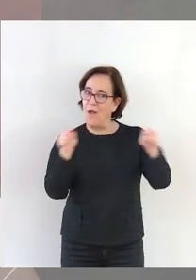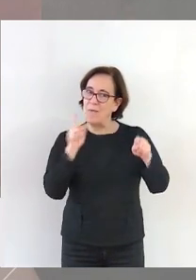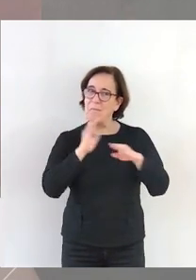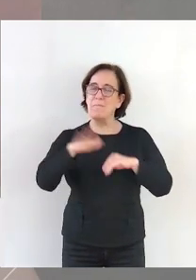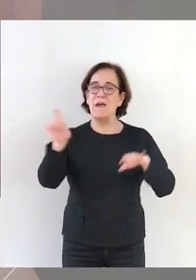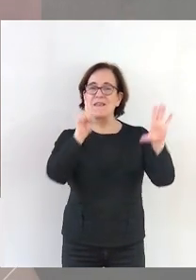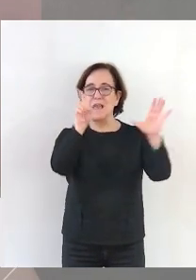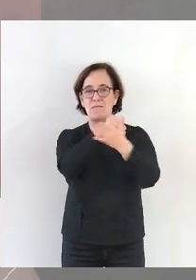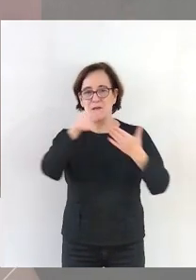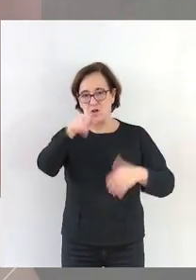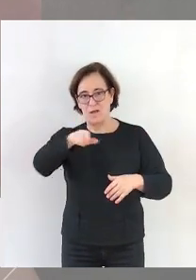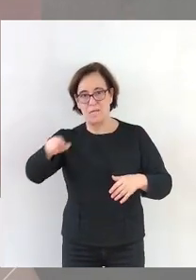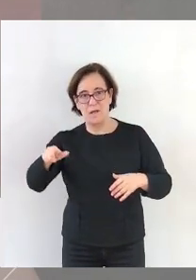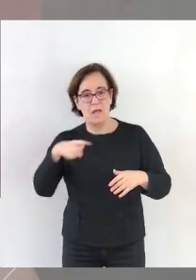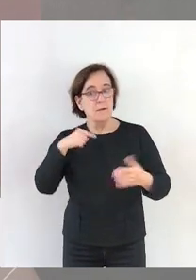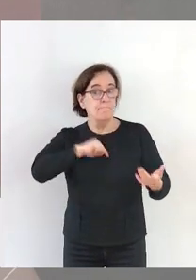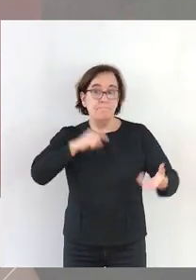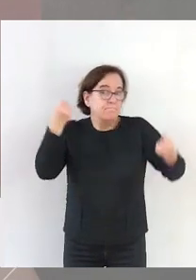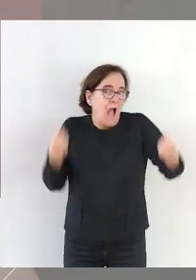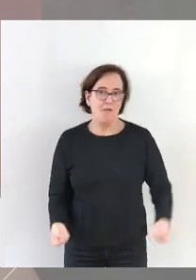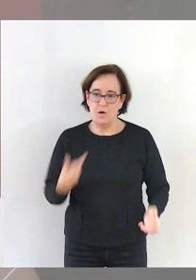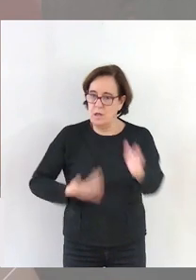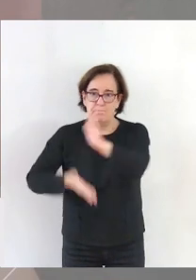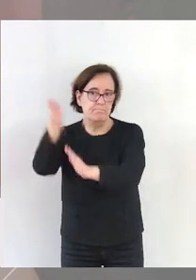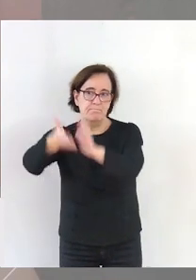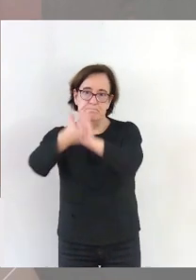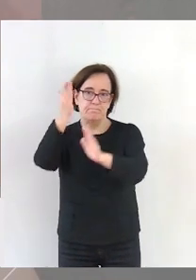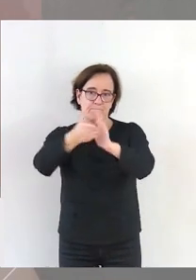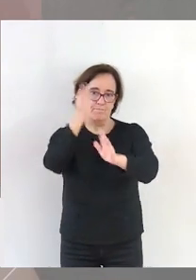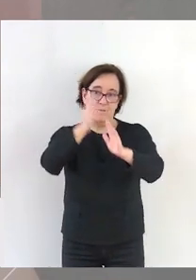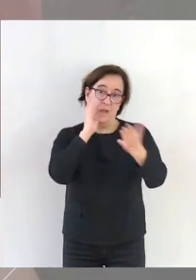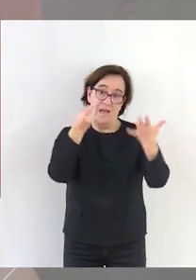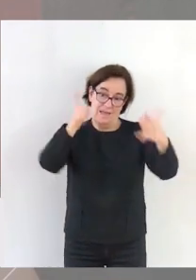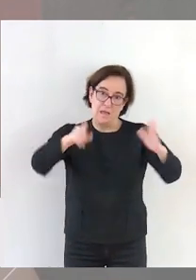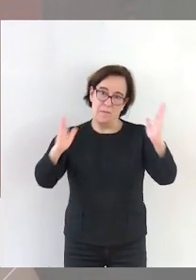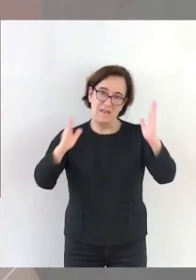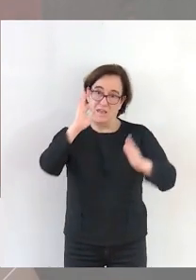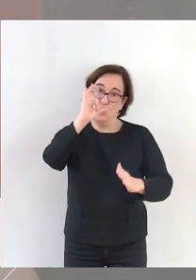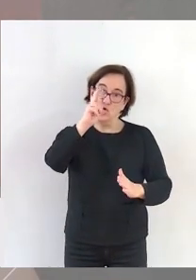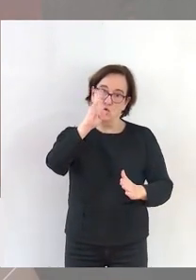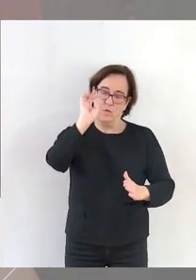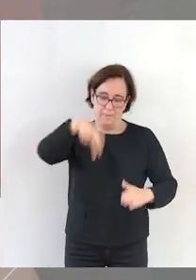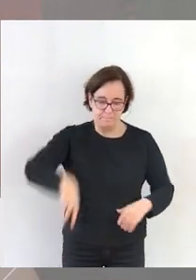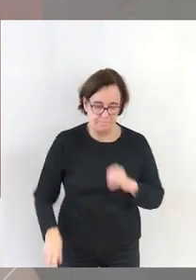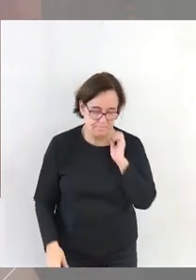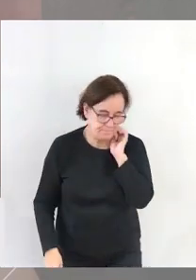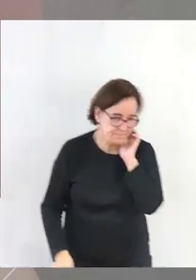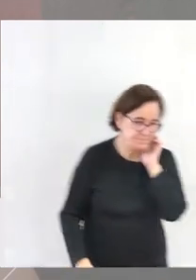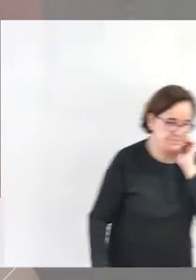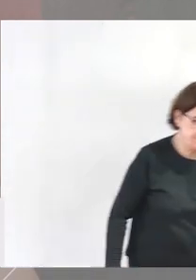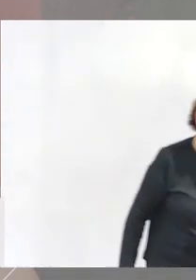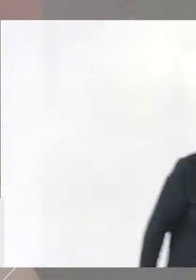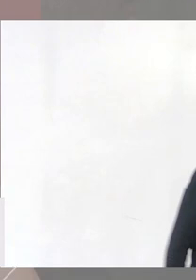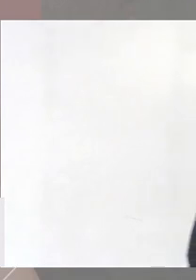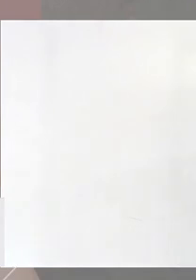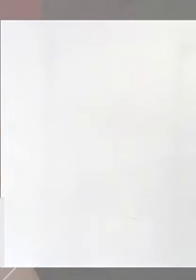de Casi 6 millones de personas se han visto obligadas a dejar sus hogares Y sus tierras en Sudán en los últimos 6 meses el lugar donde está siendo